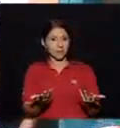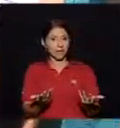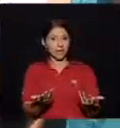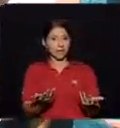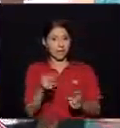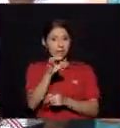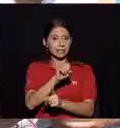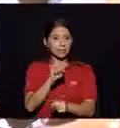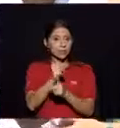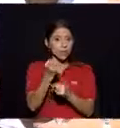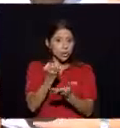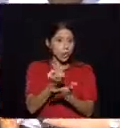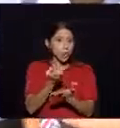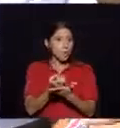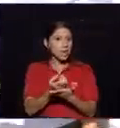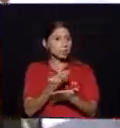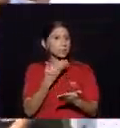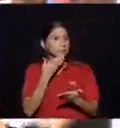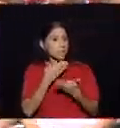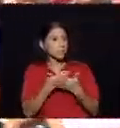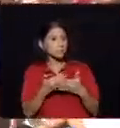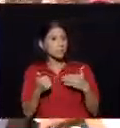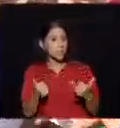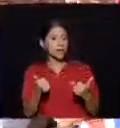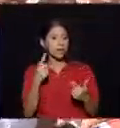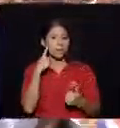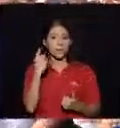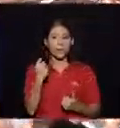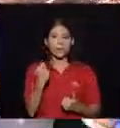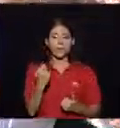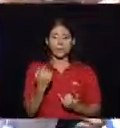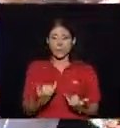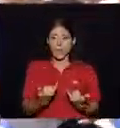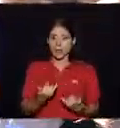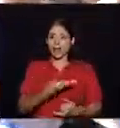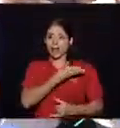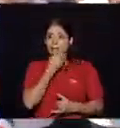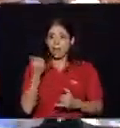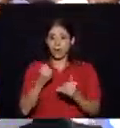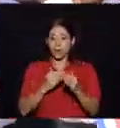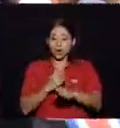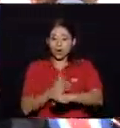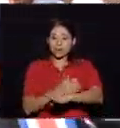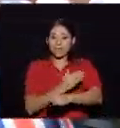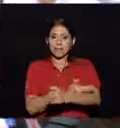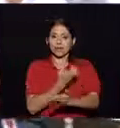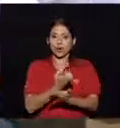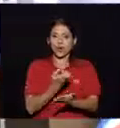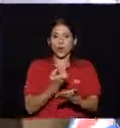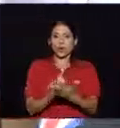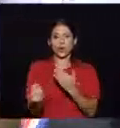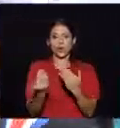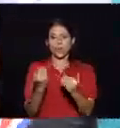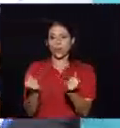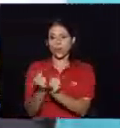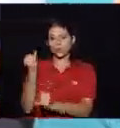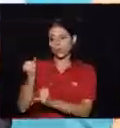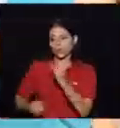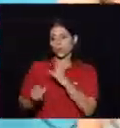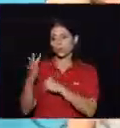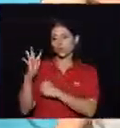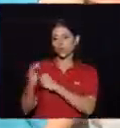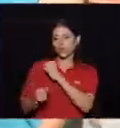económica es buena en el sentido de que hay el mejor crecimiento económico de los últimos